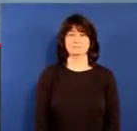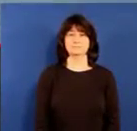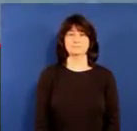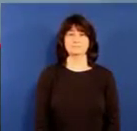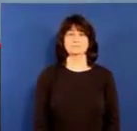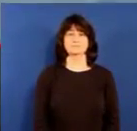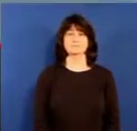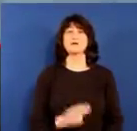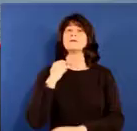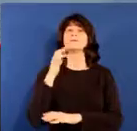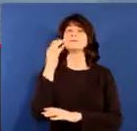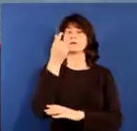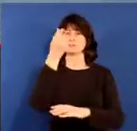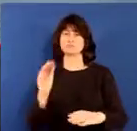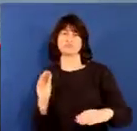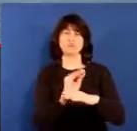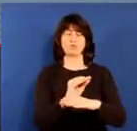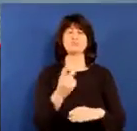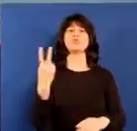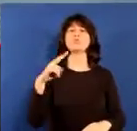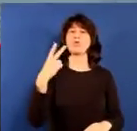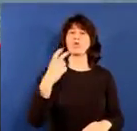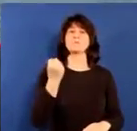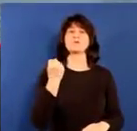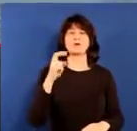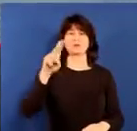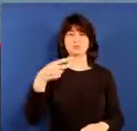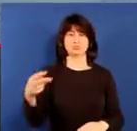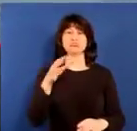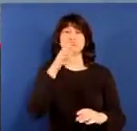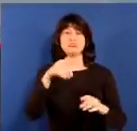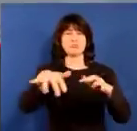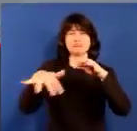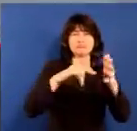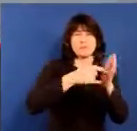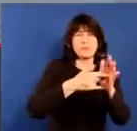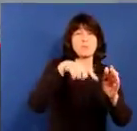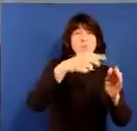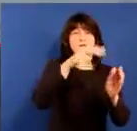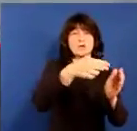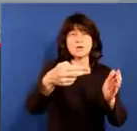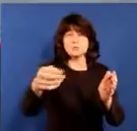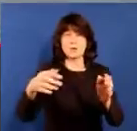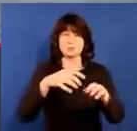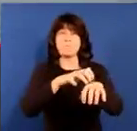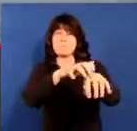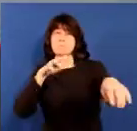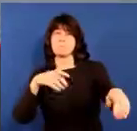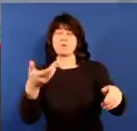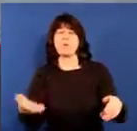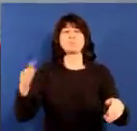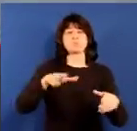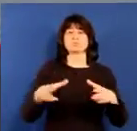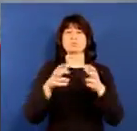de Vizcaya. Este es un nuevo ejemplo de la colaboración interinstitucional principal activo para salir de la crisis. En